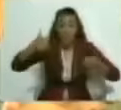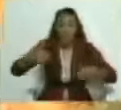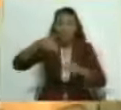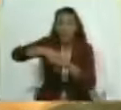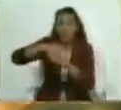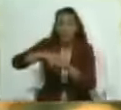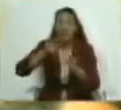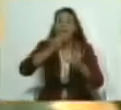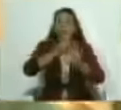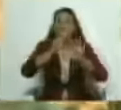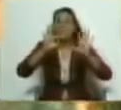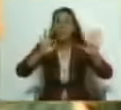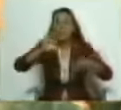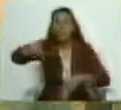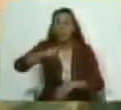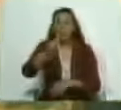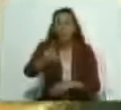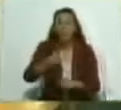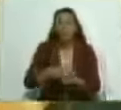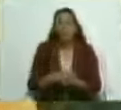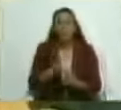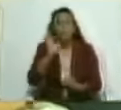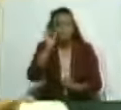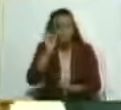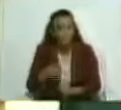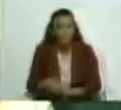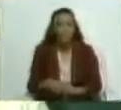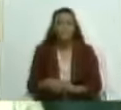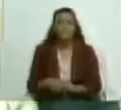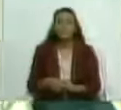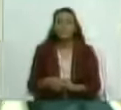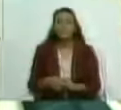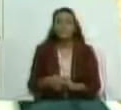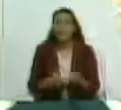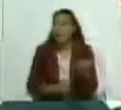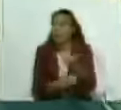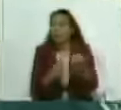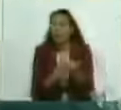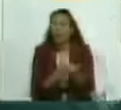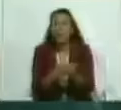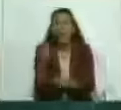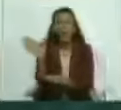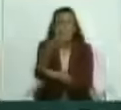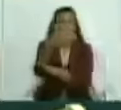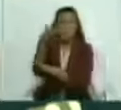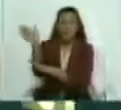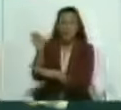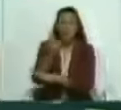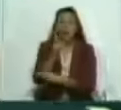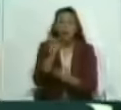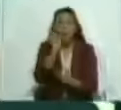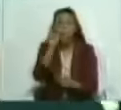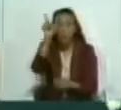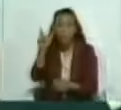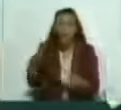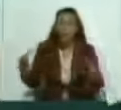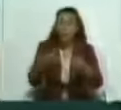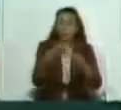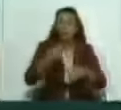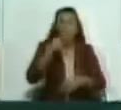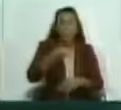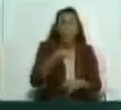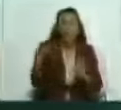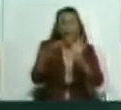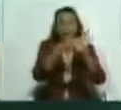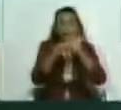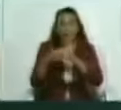el 28 de julio y por supuesto a apoyar a nuestro abanderado junto a nuestras organizaciones